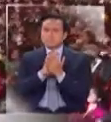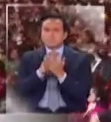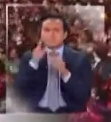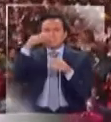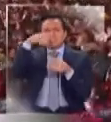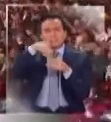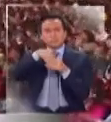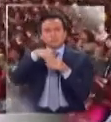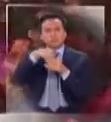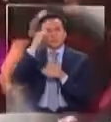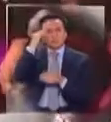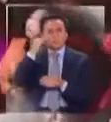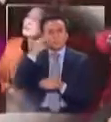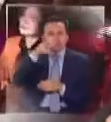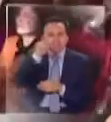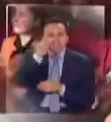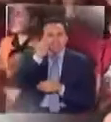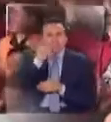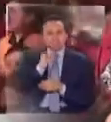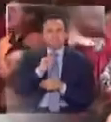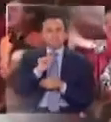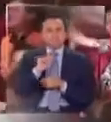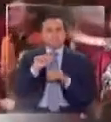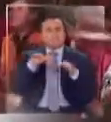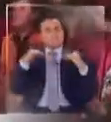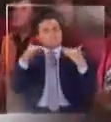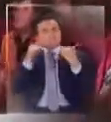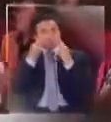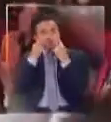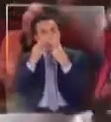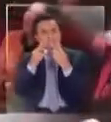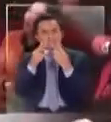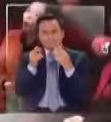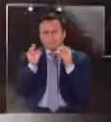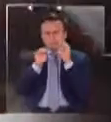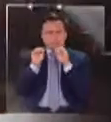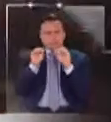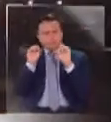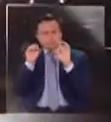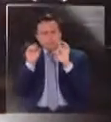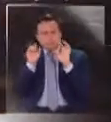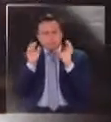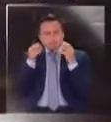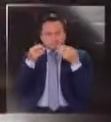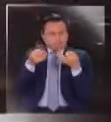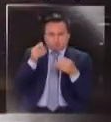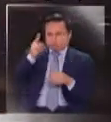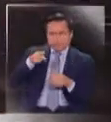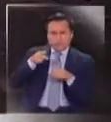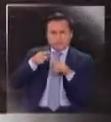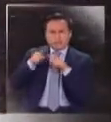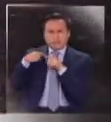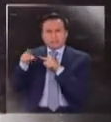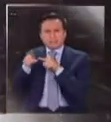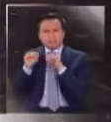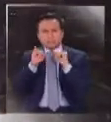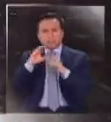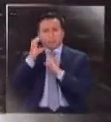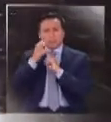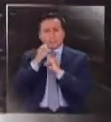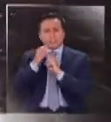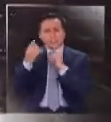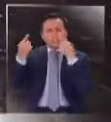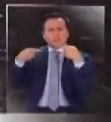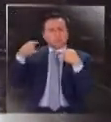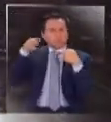dentro de corea del norte una escena que parece de ficción en un país que prohíbe cualquier atisbo de cultura de